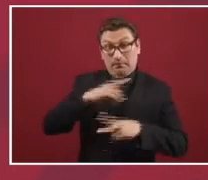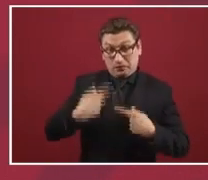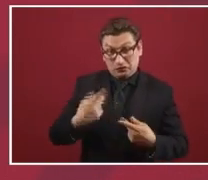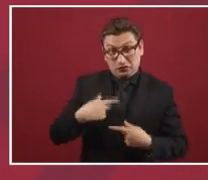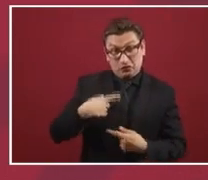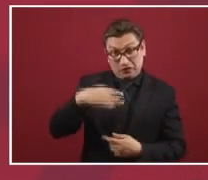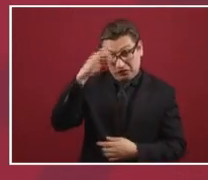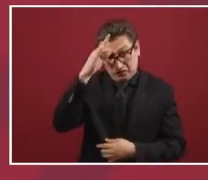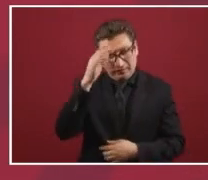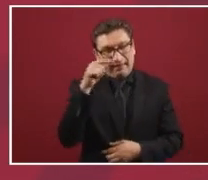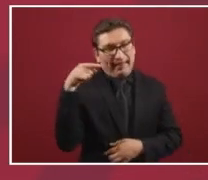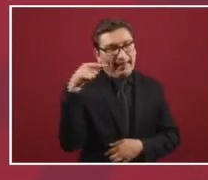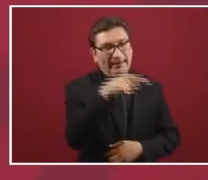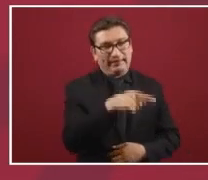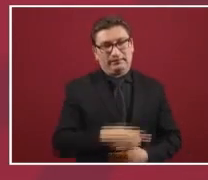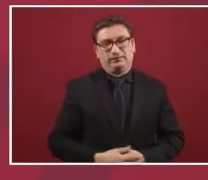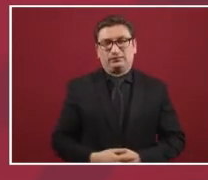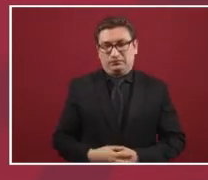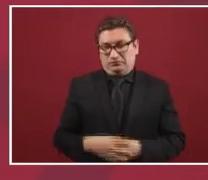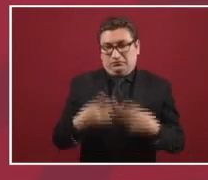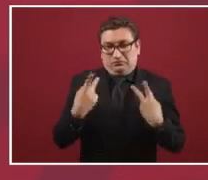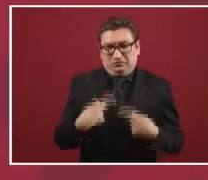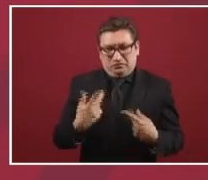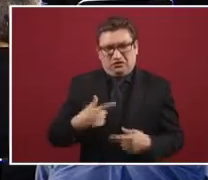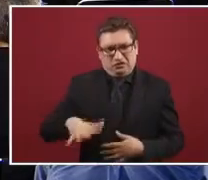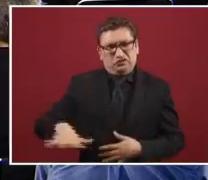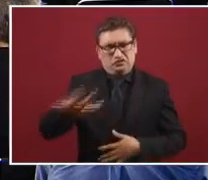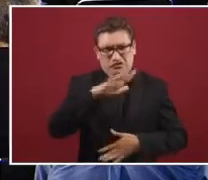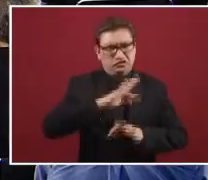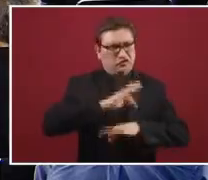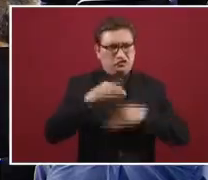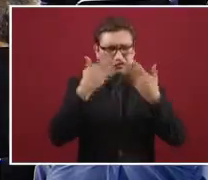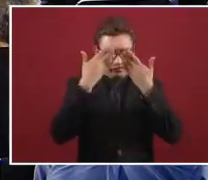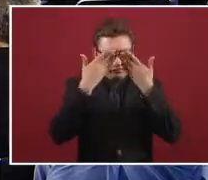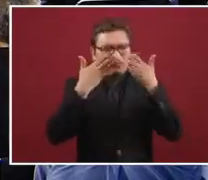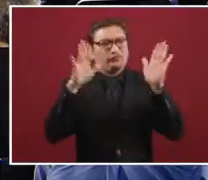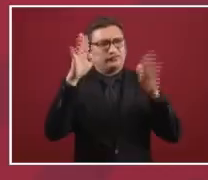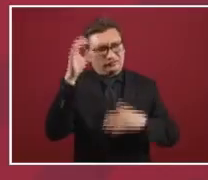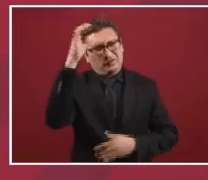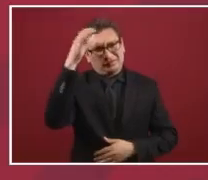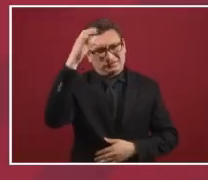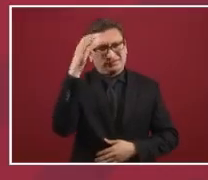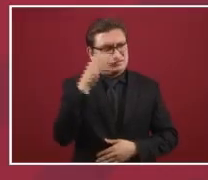gente está muy consciente, muy despierta. Yo me quedo